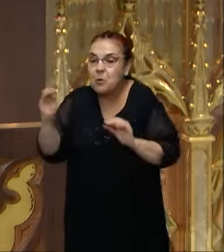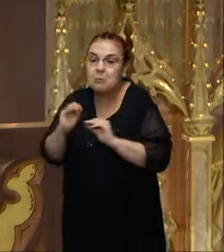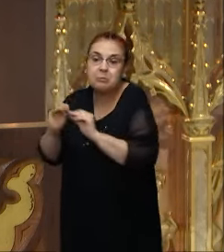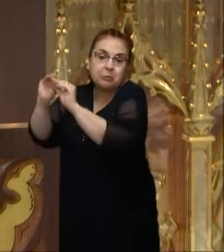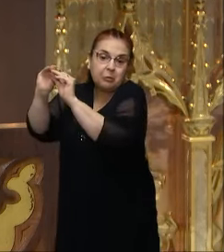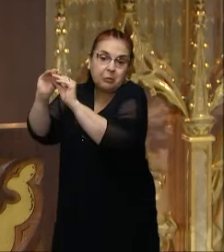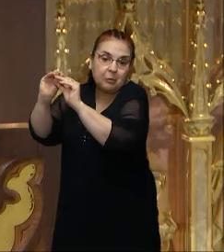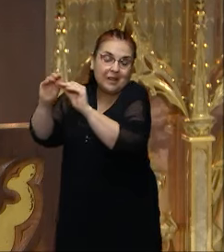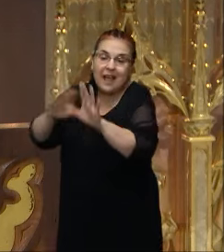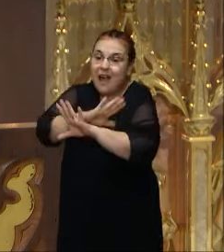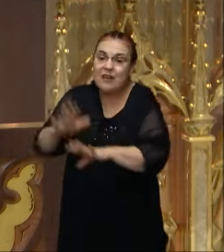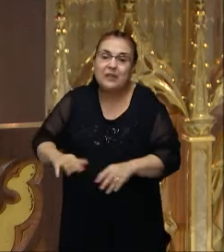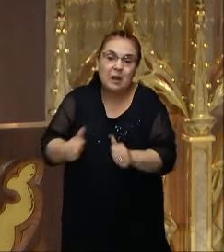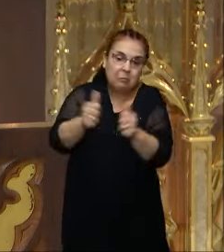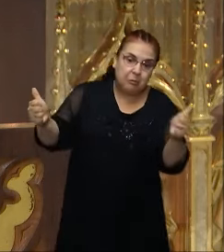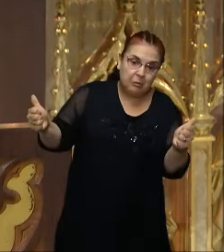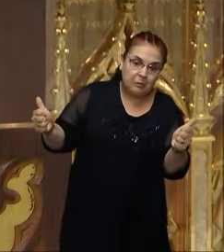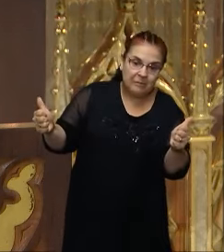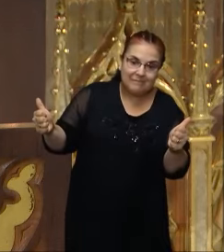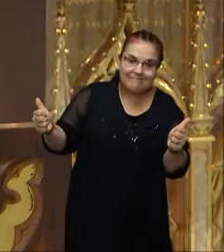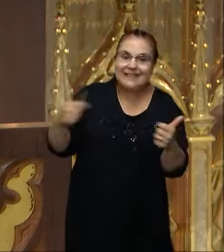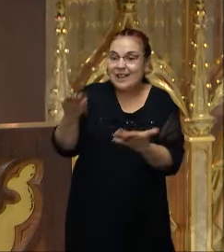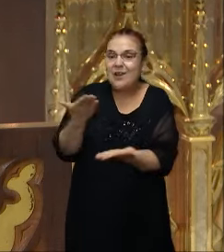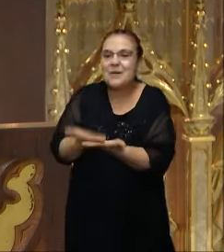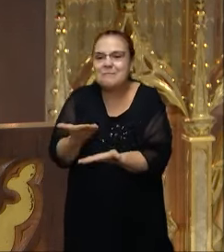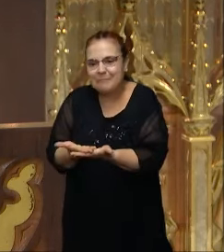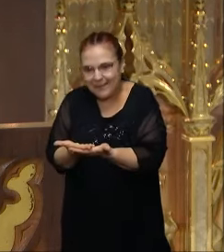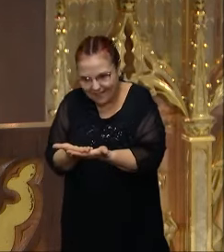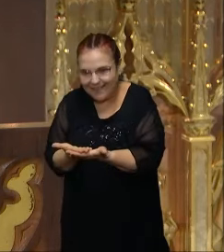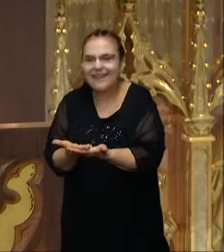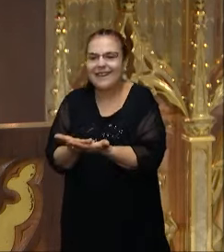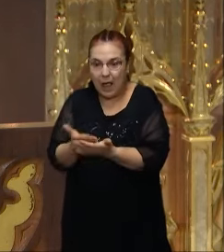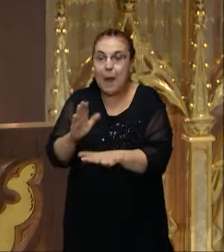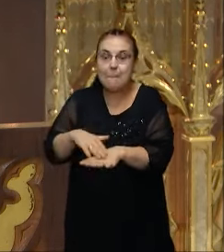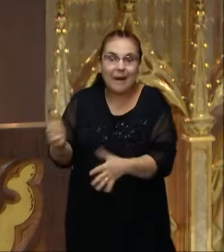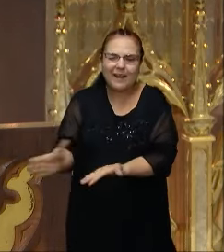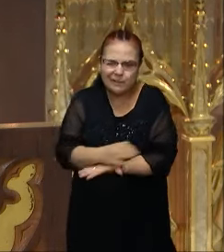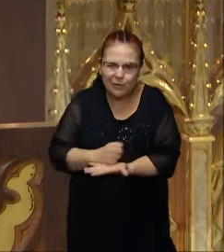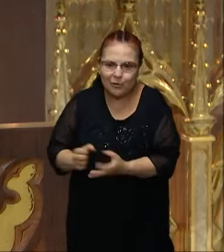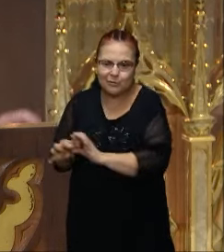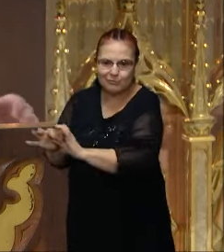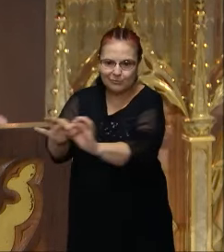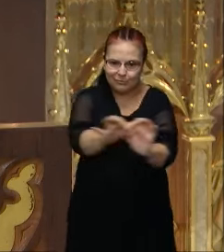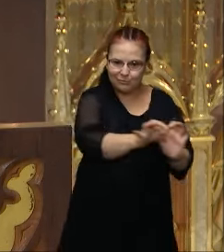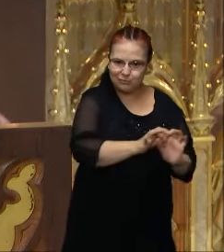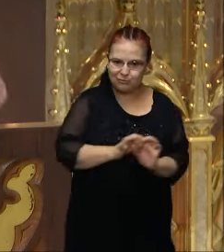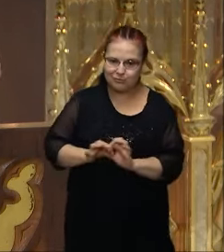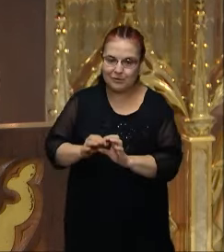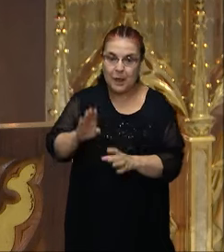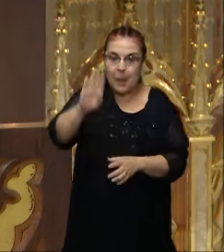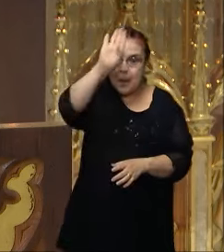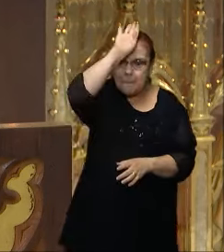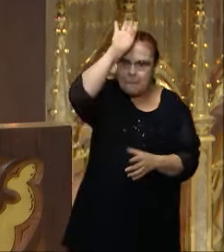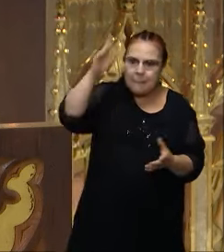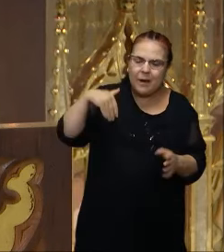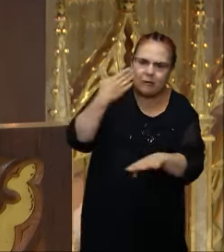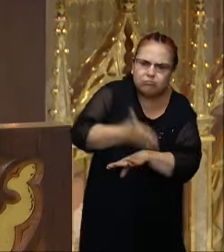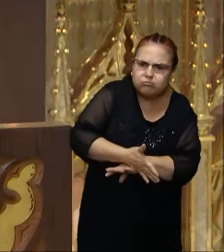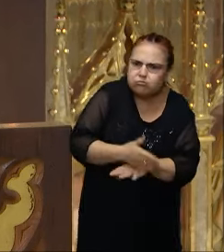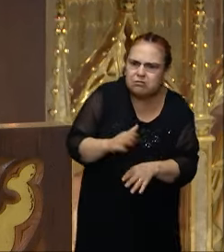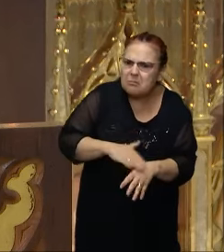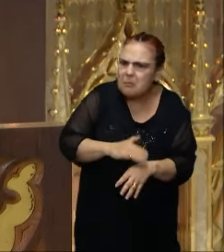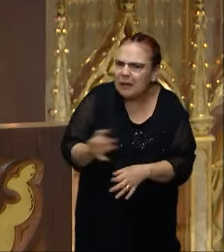división. El Señor hábilmente pide para que todos estemos siempre unidos. ¿Qué ha ido el Papa a hacer allí? Pues a buscar esa unidad